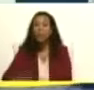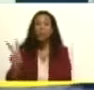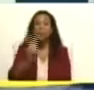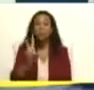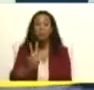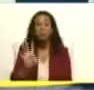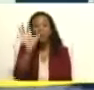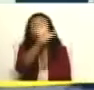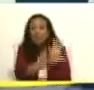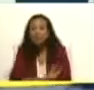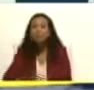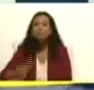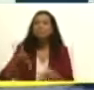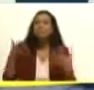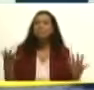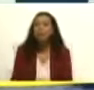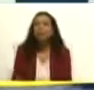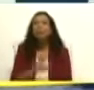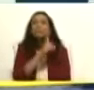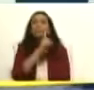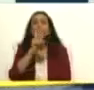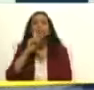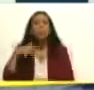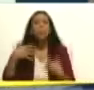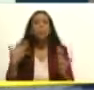la defensa de la patria tiene un nombre.